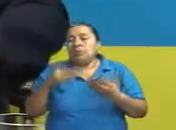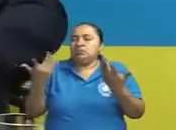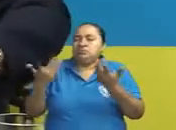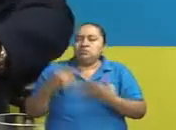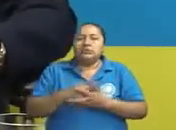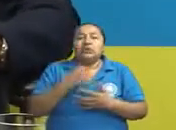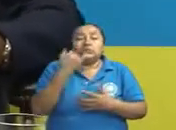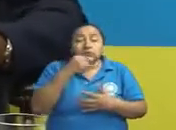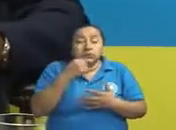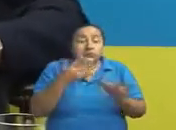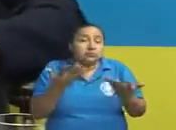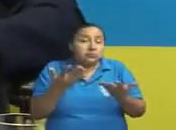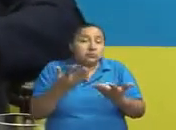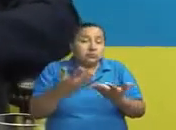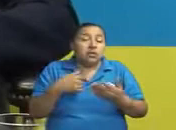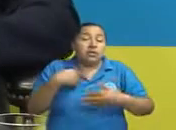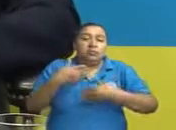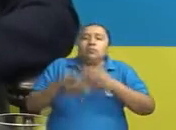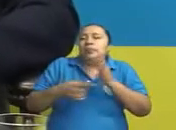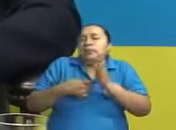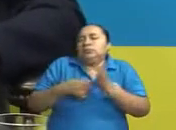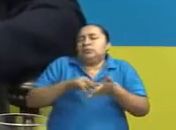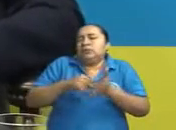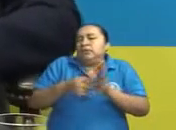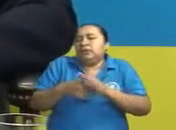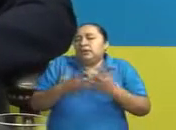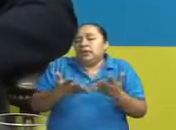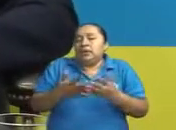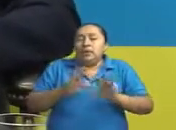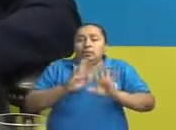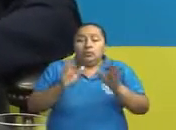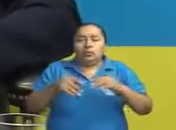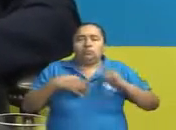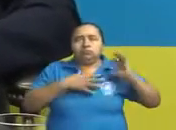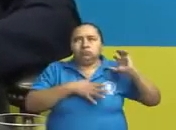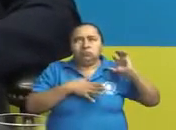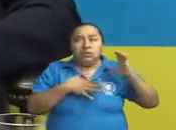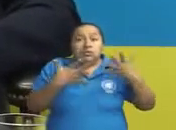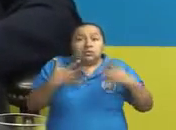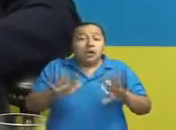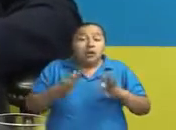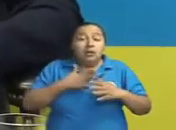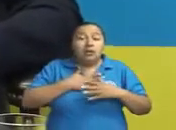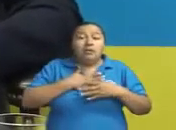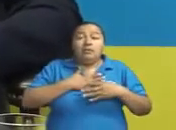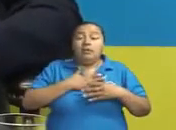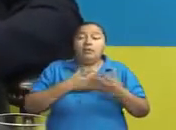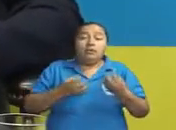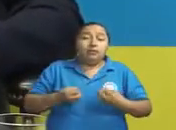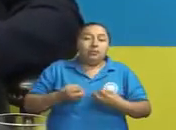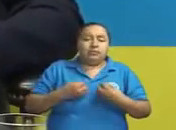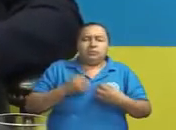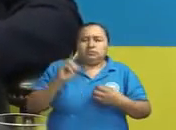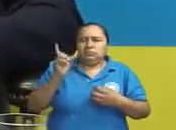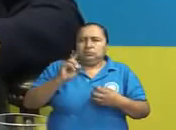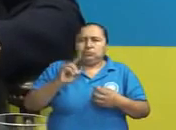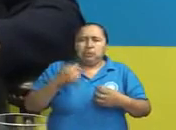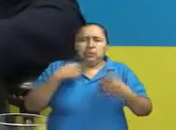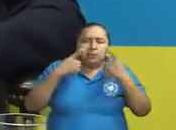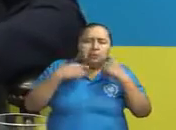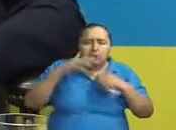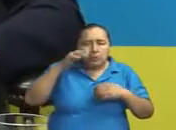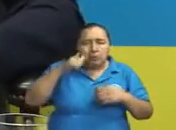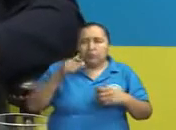es. Quiere decir que al momento de que la mujer se revise y siente una pelotita, no tiene por qué alarmarse ni sentirse